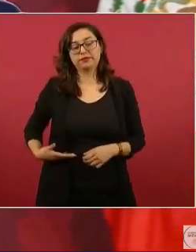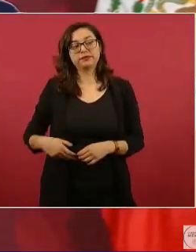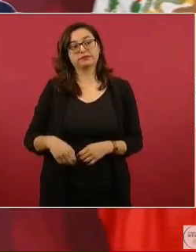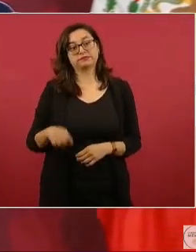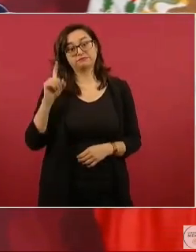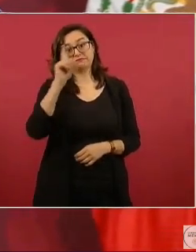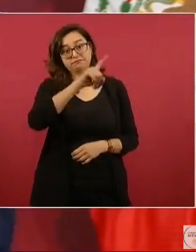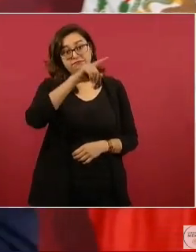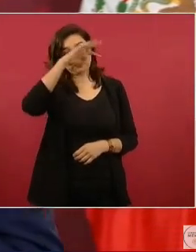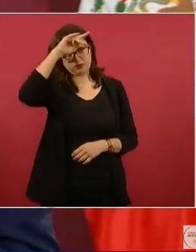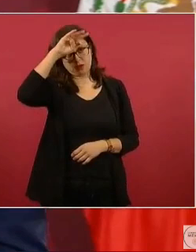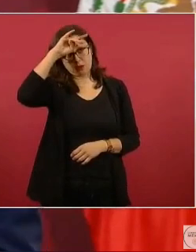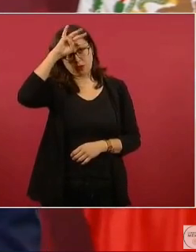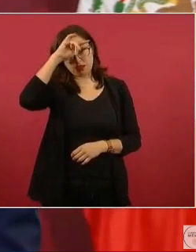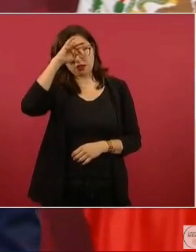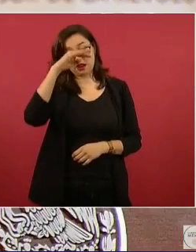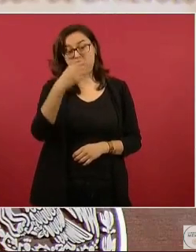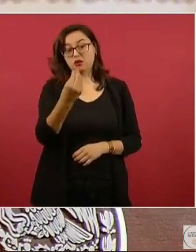ministro de la Corte